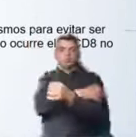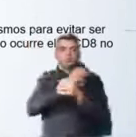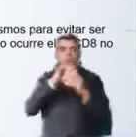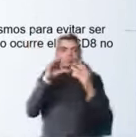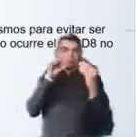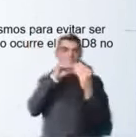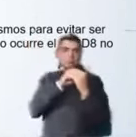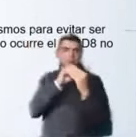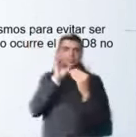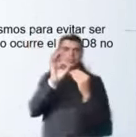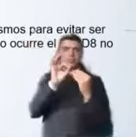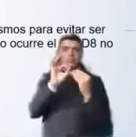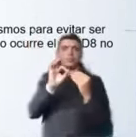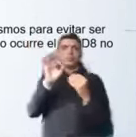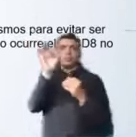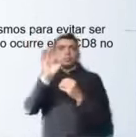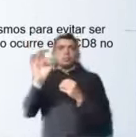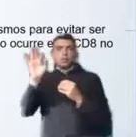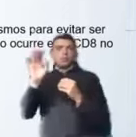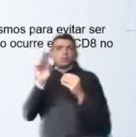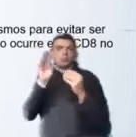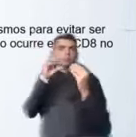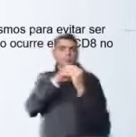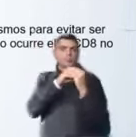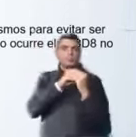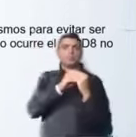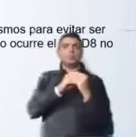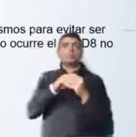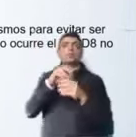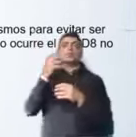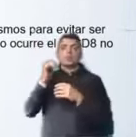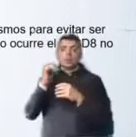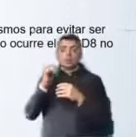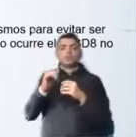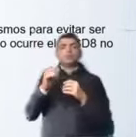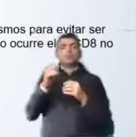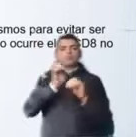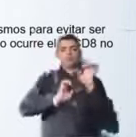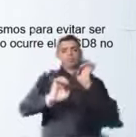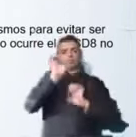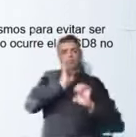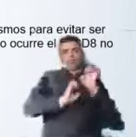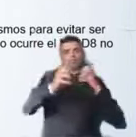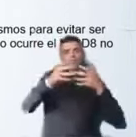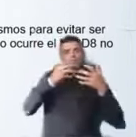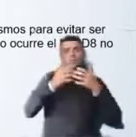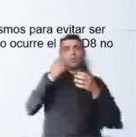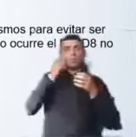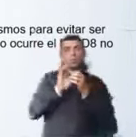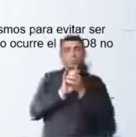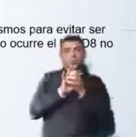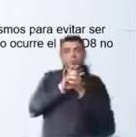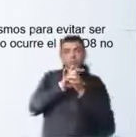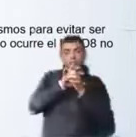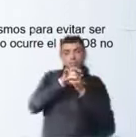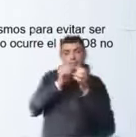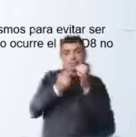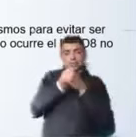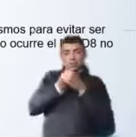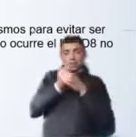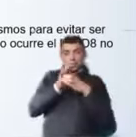excepción. Ellos han desarrollado mecanismos para evitar que esas paticas de las células se expresen y